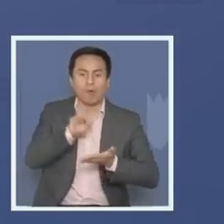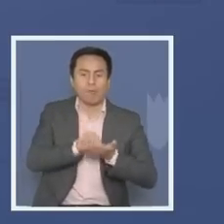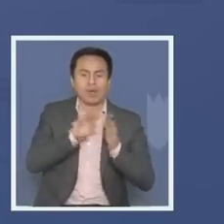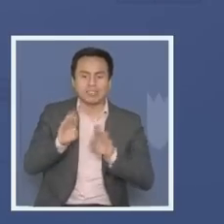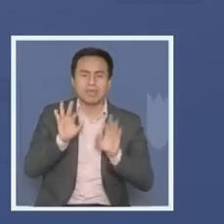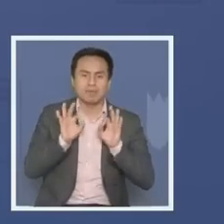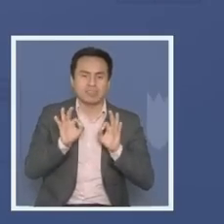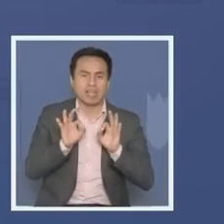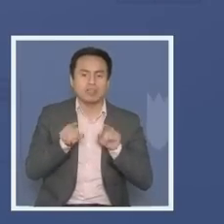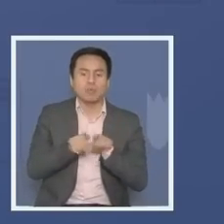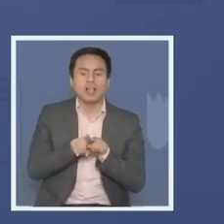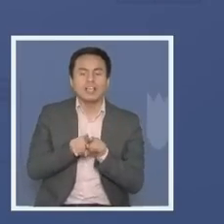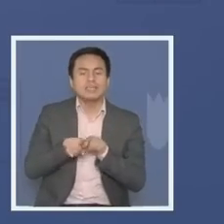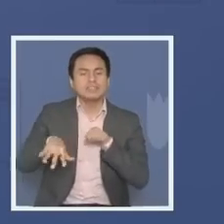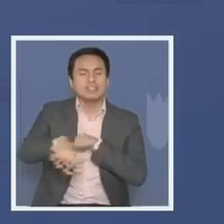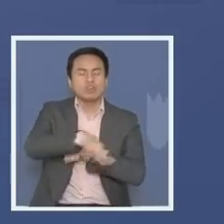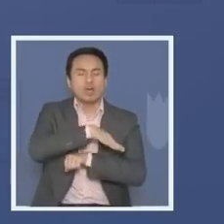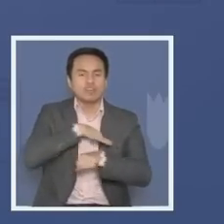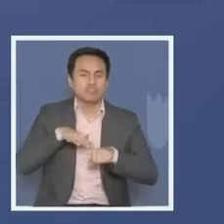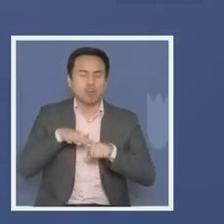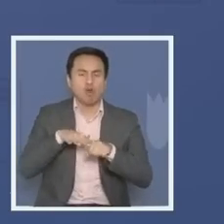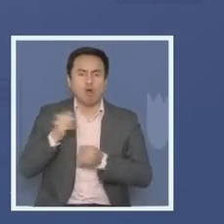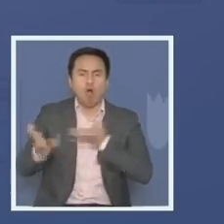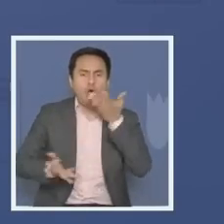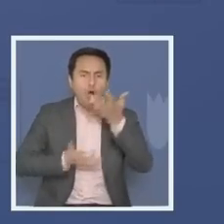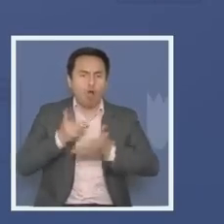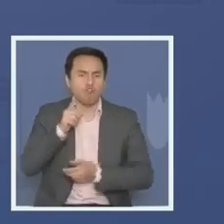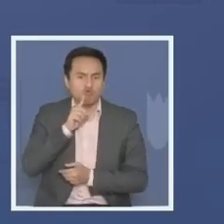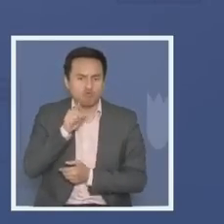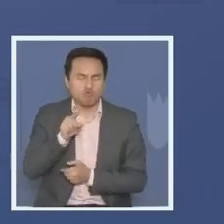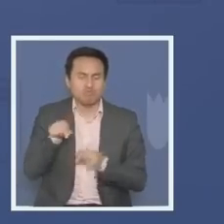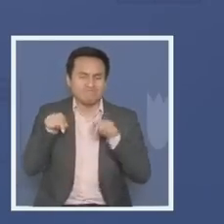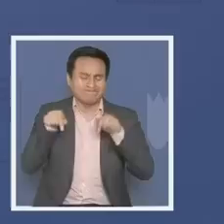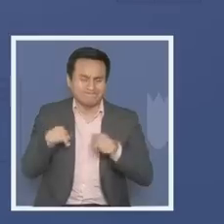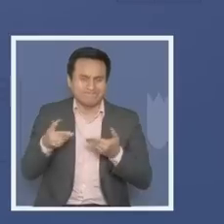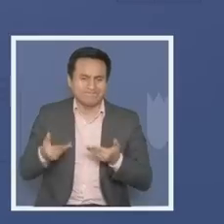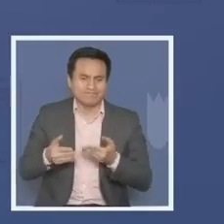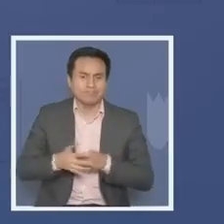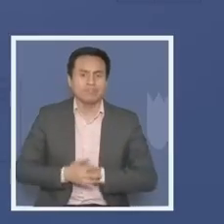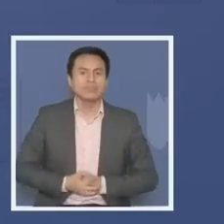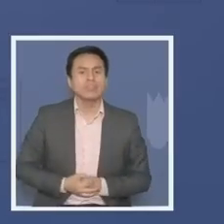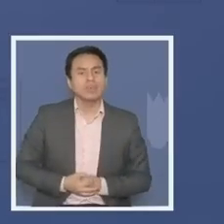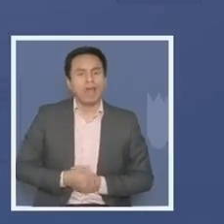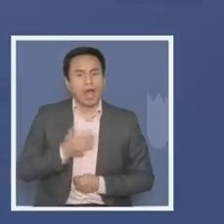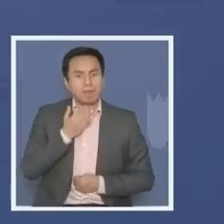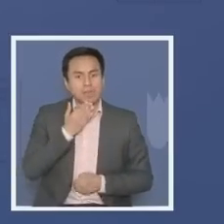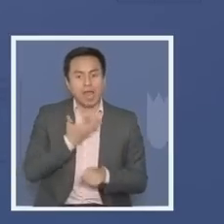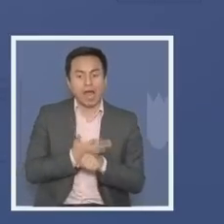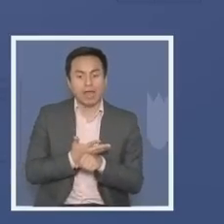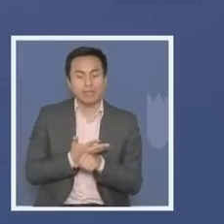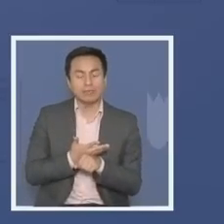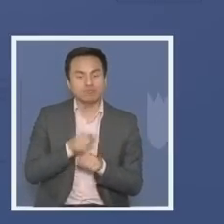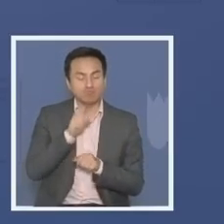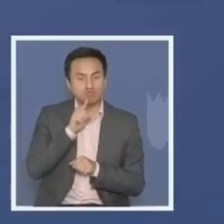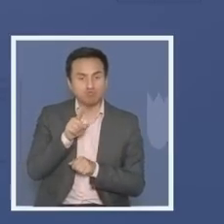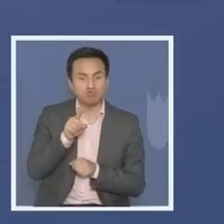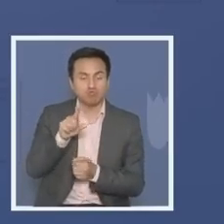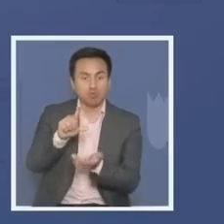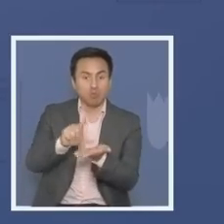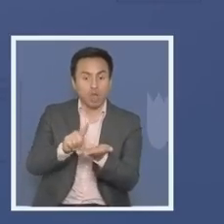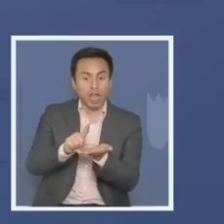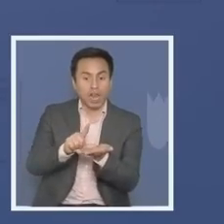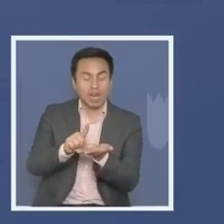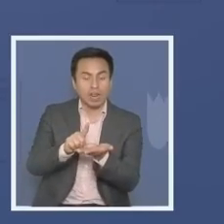adicionales, especiales, producto de la situación de incendios que se está viviendo. Están presentes ya en la